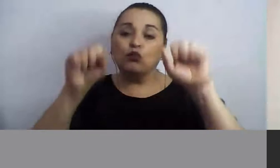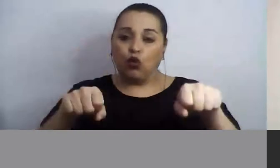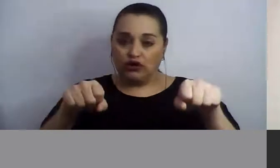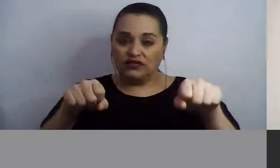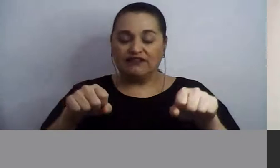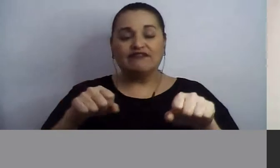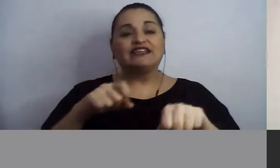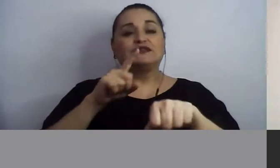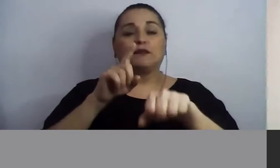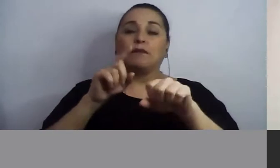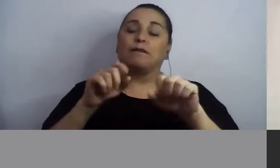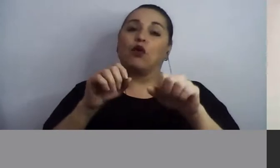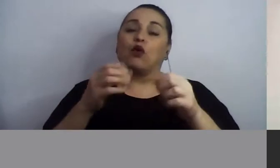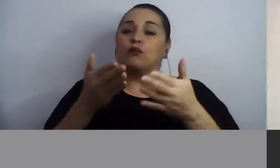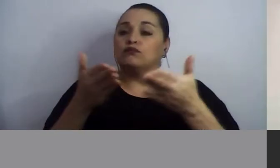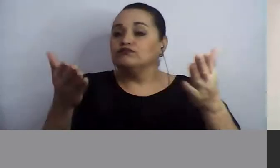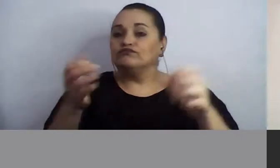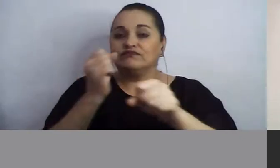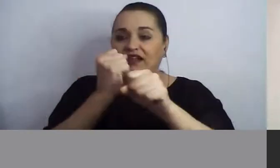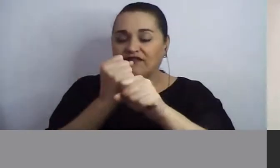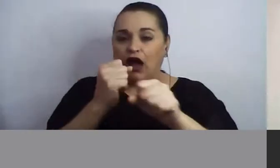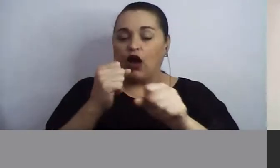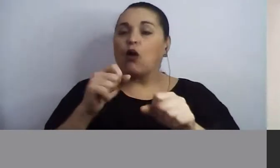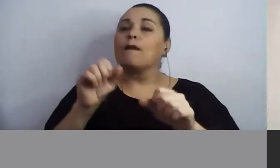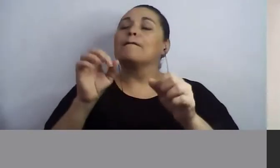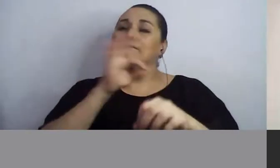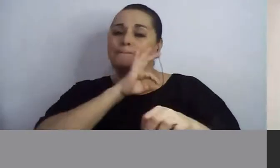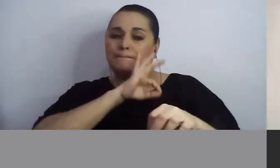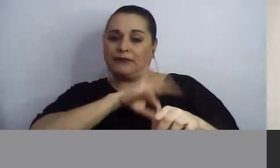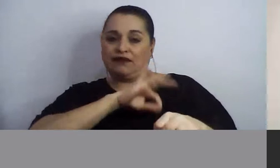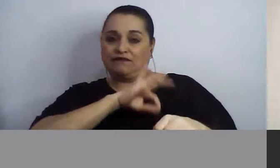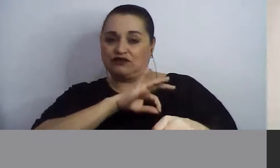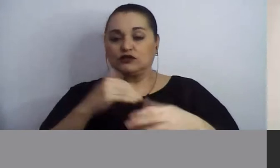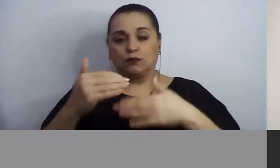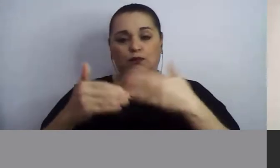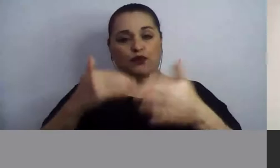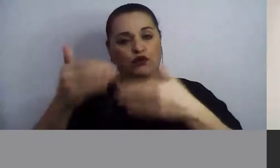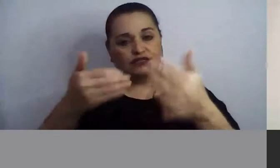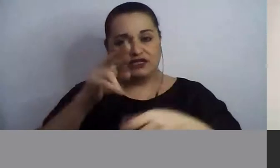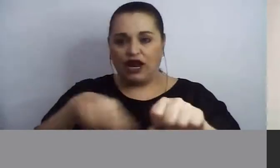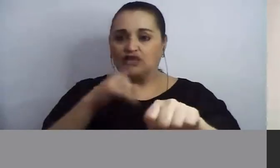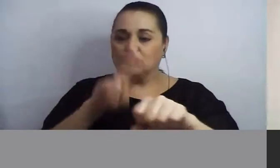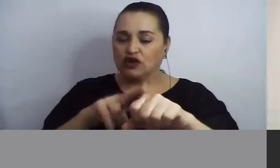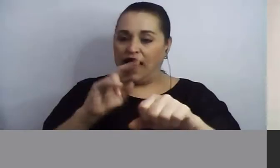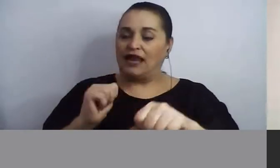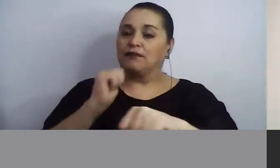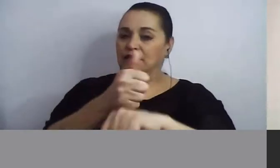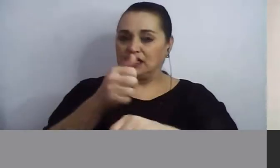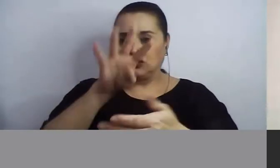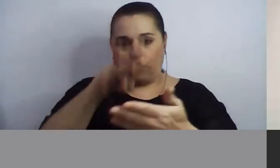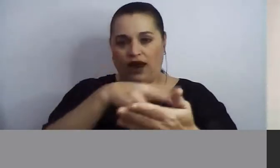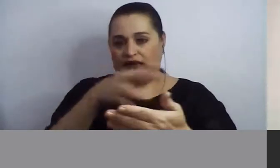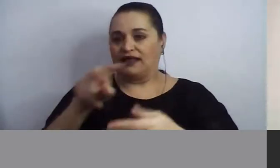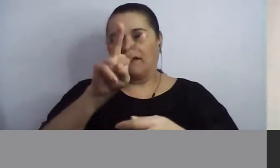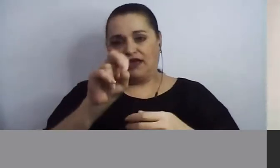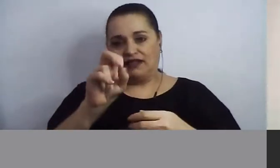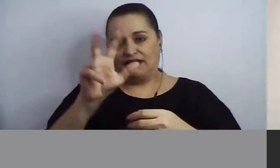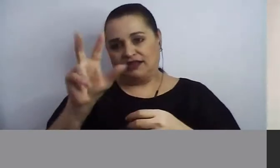trabajo que resulten más convenientes para el proceso nacional de implementación de la Agenda 2030.